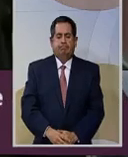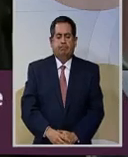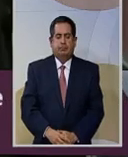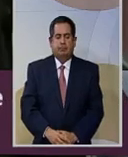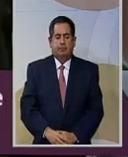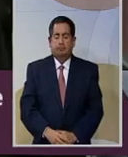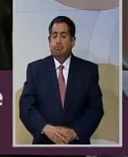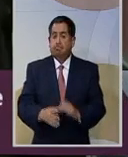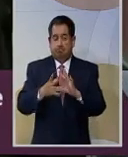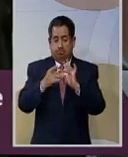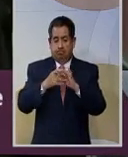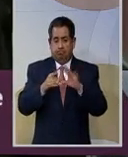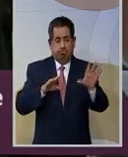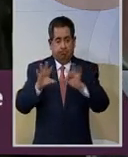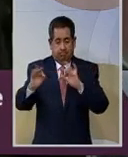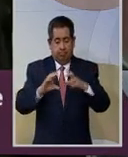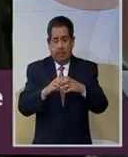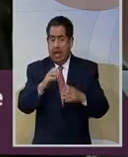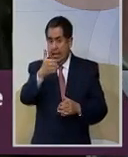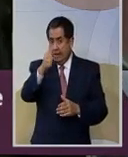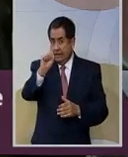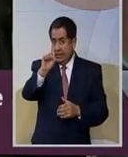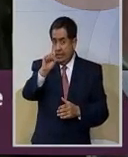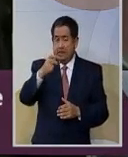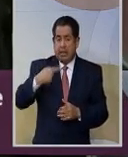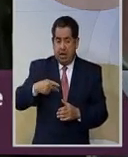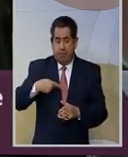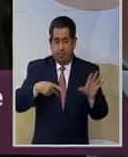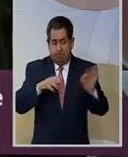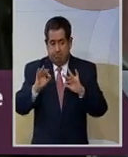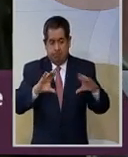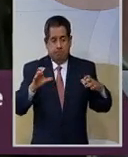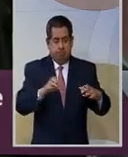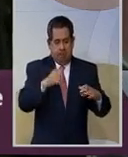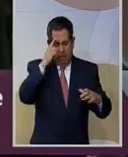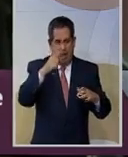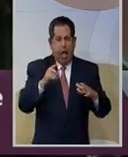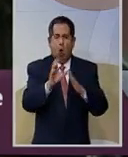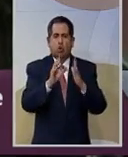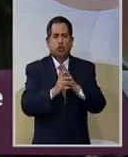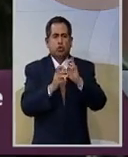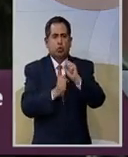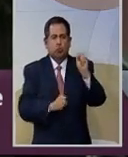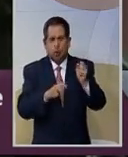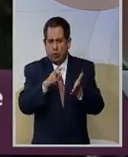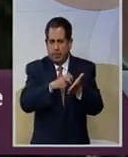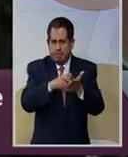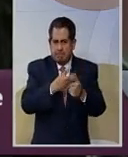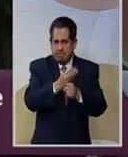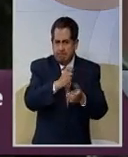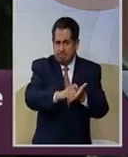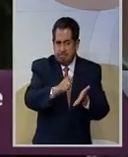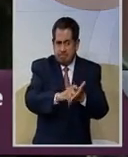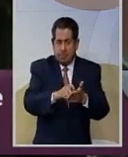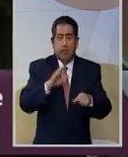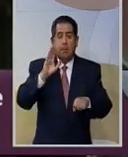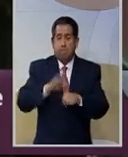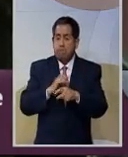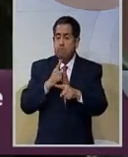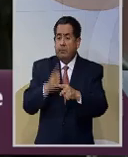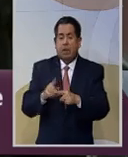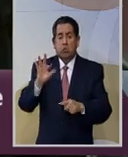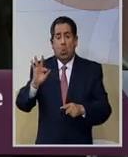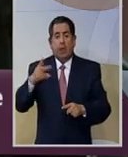Vamos a elegir a 60 personas para que formen parte de esa Asamblea Constituyente, que sumadas a otras 40